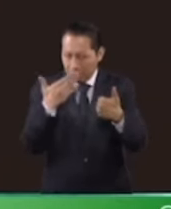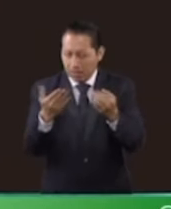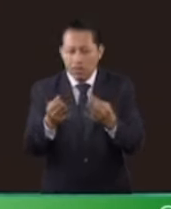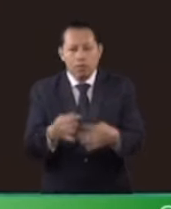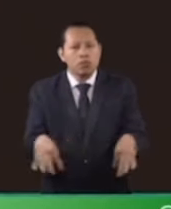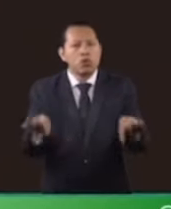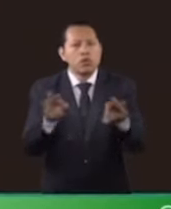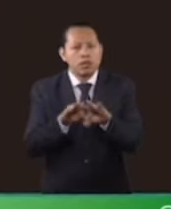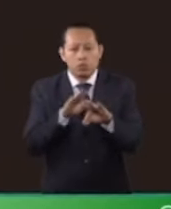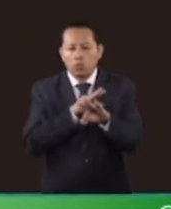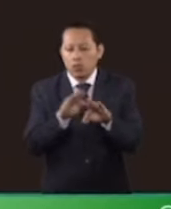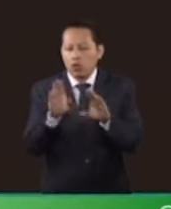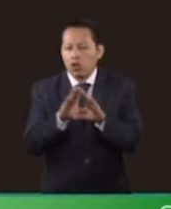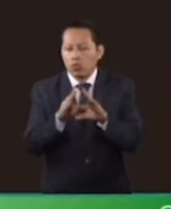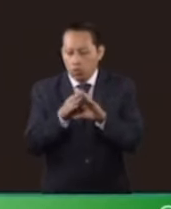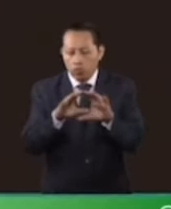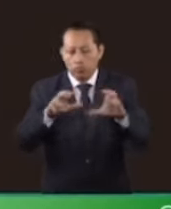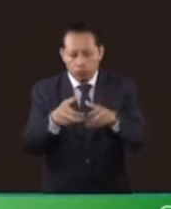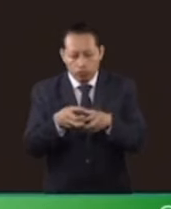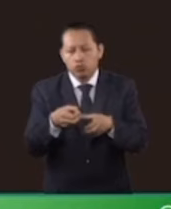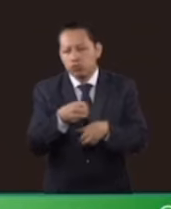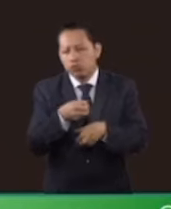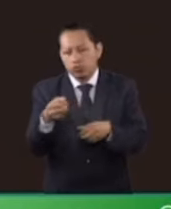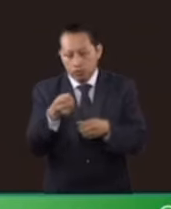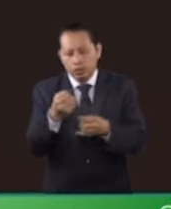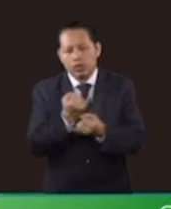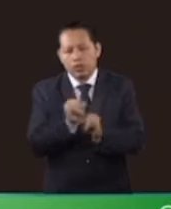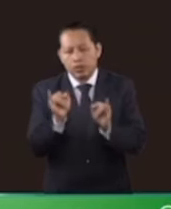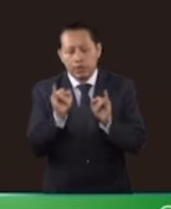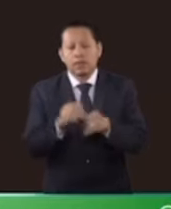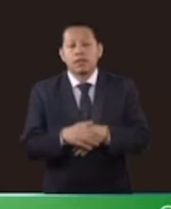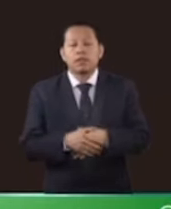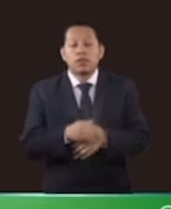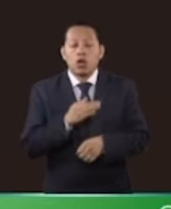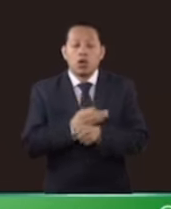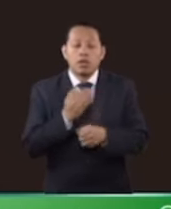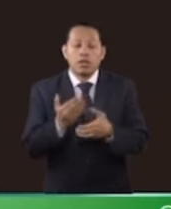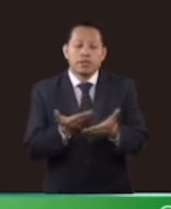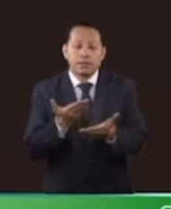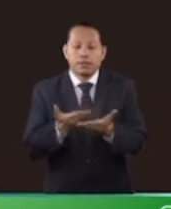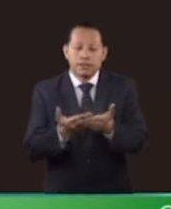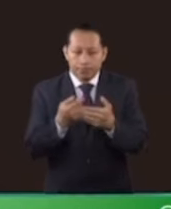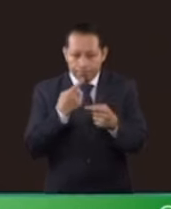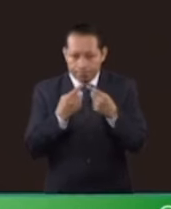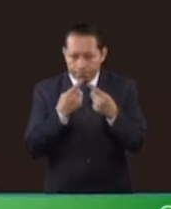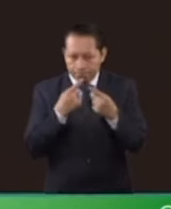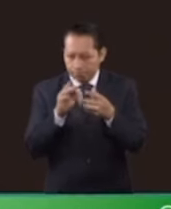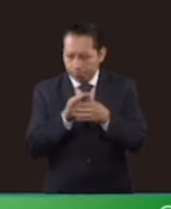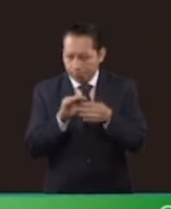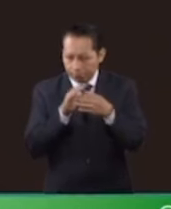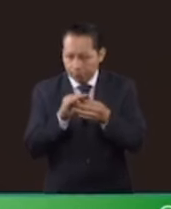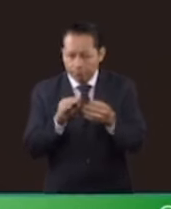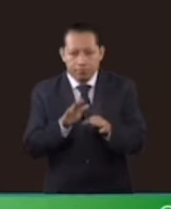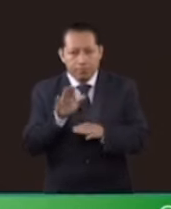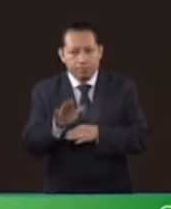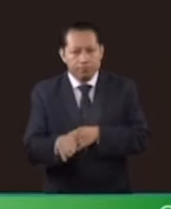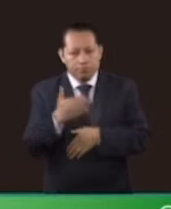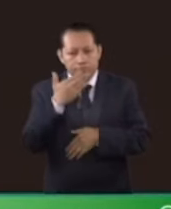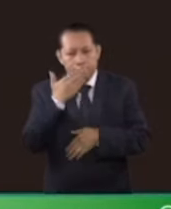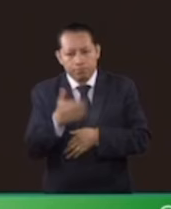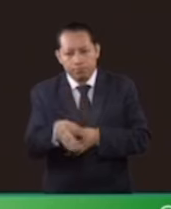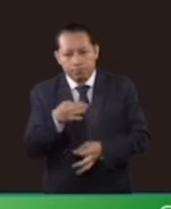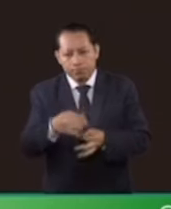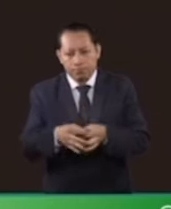importantes órganos autónomos el dictamen que hoy discutimos es un paso correcto pero